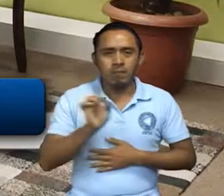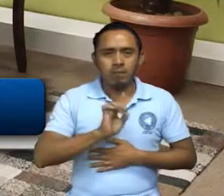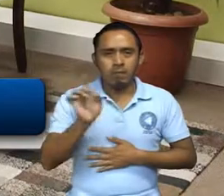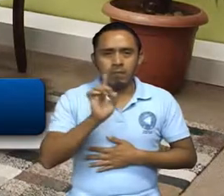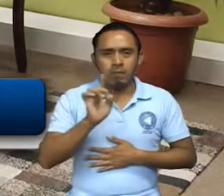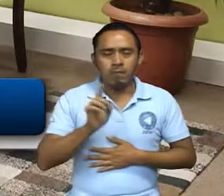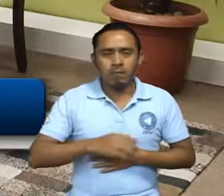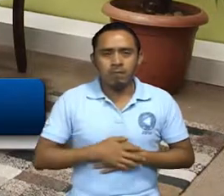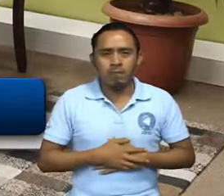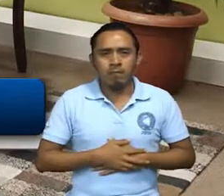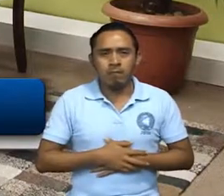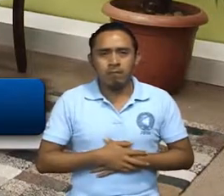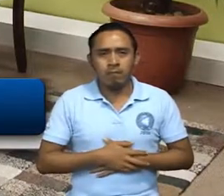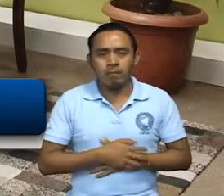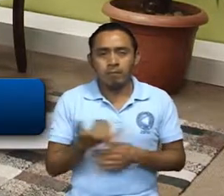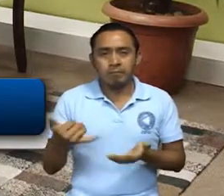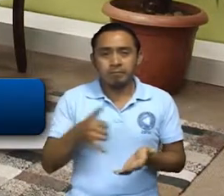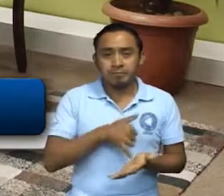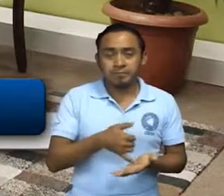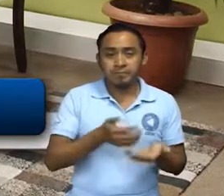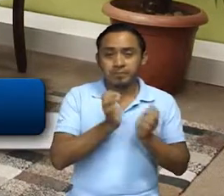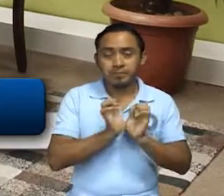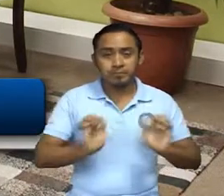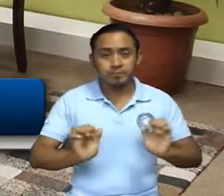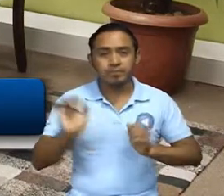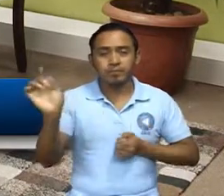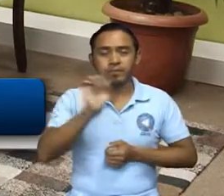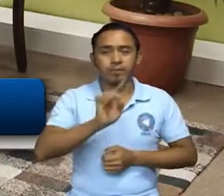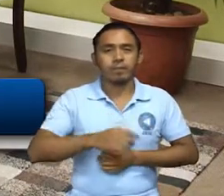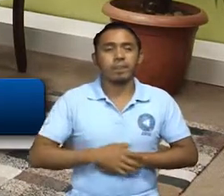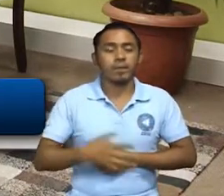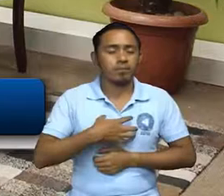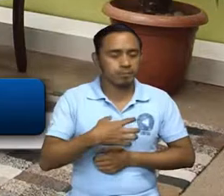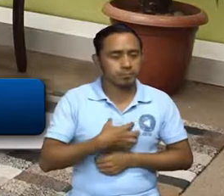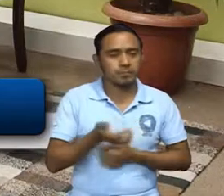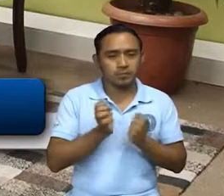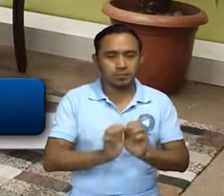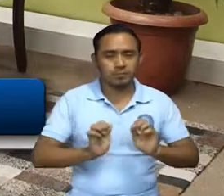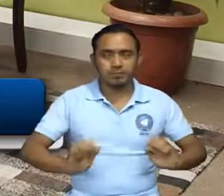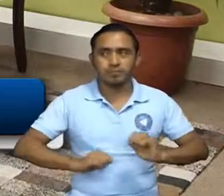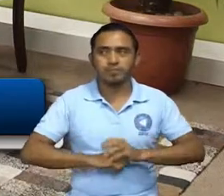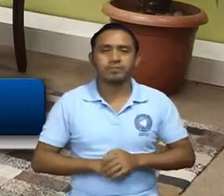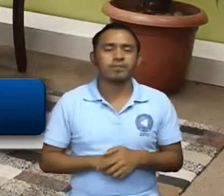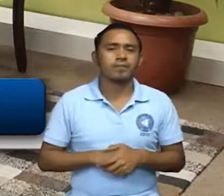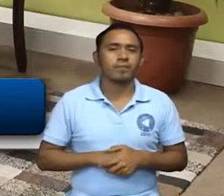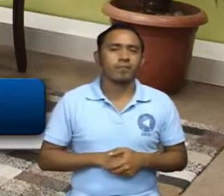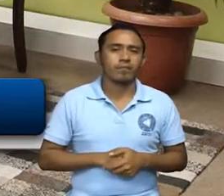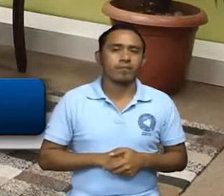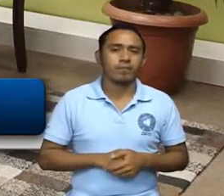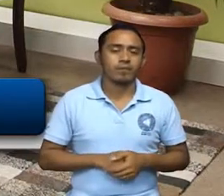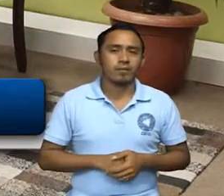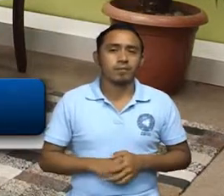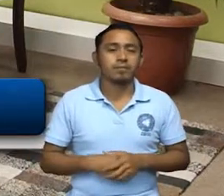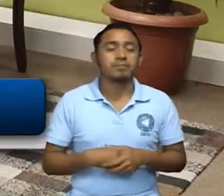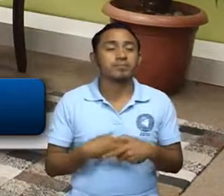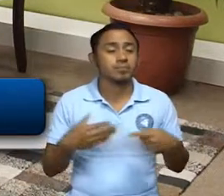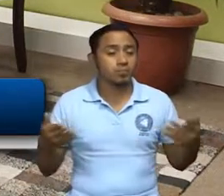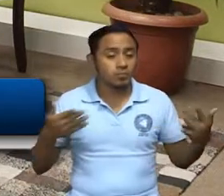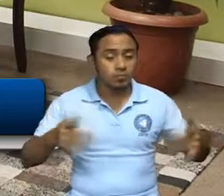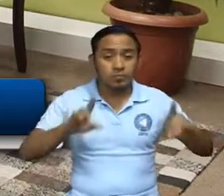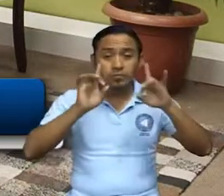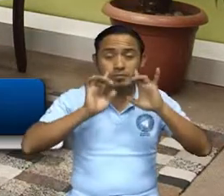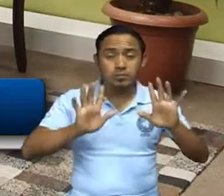no es tanto por la debilidad del niño, sino por el niño en sí. ¿Cómo le explico eso? No tiene mucho cuidado. Exactamente.